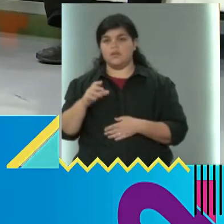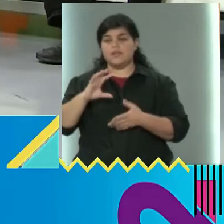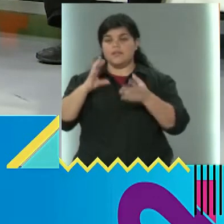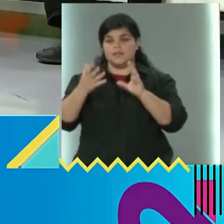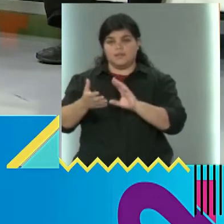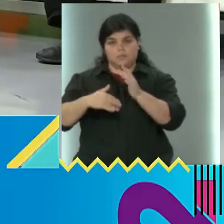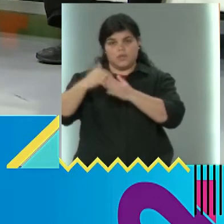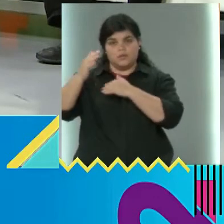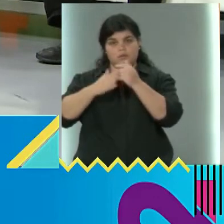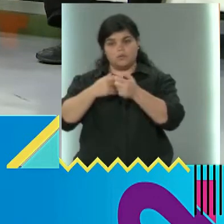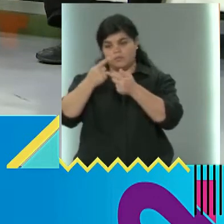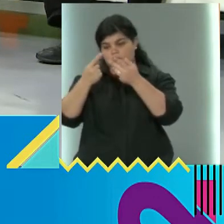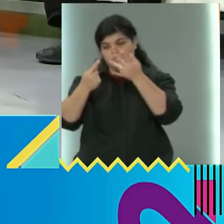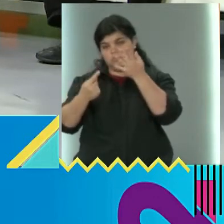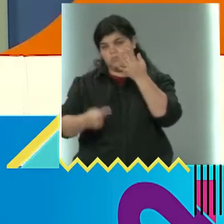hay muchos.